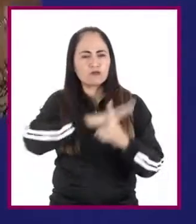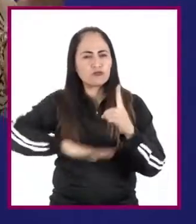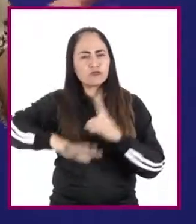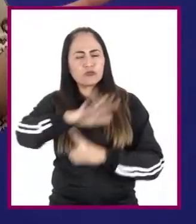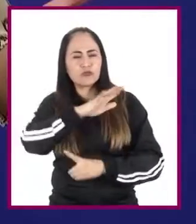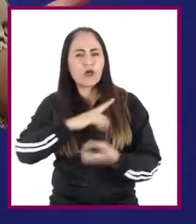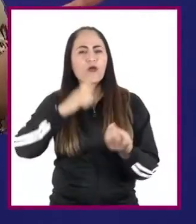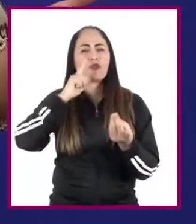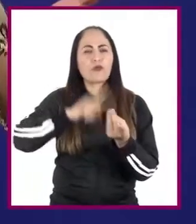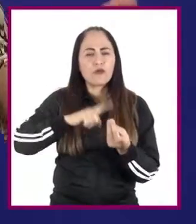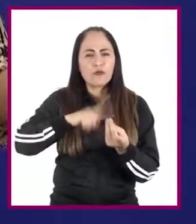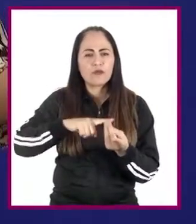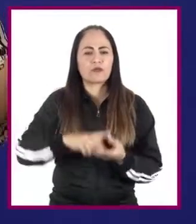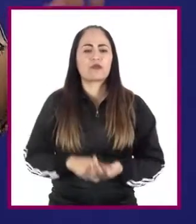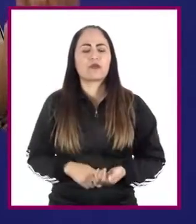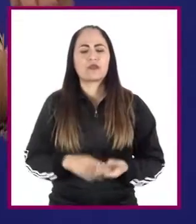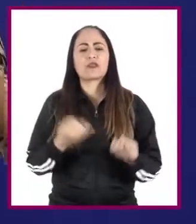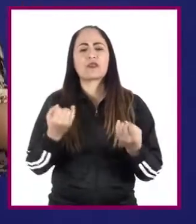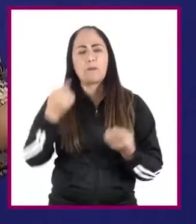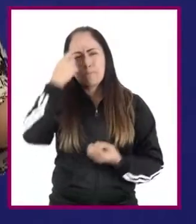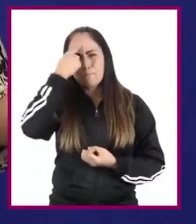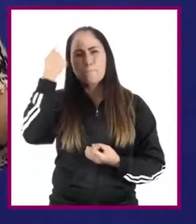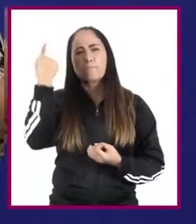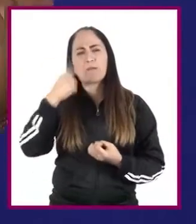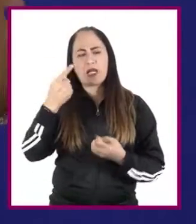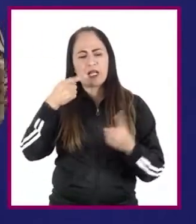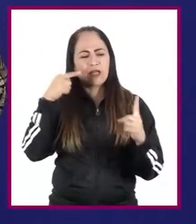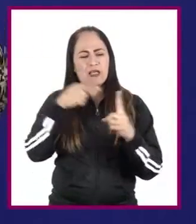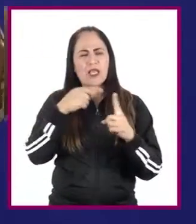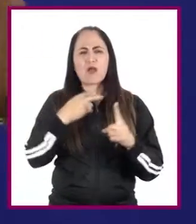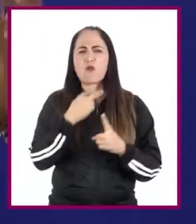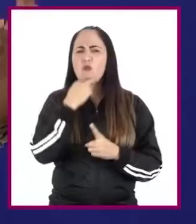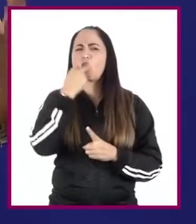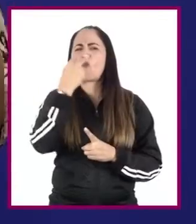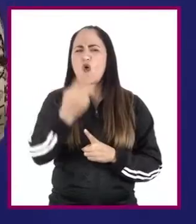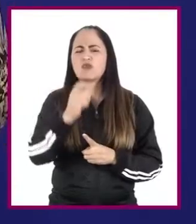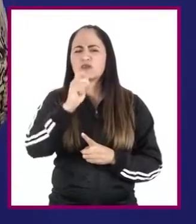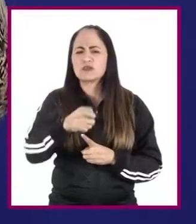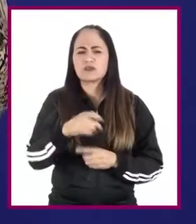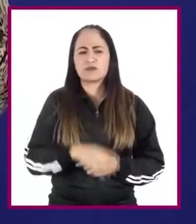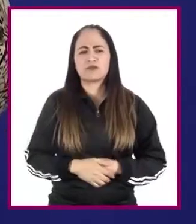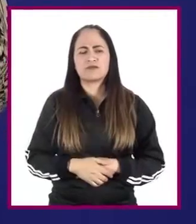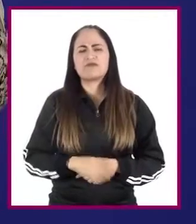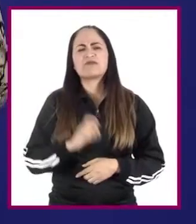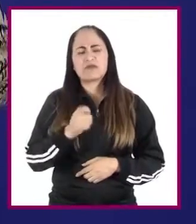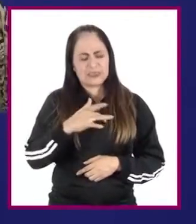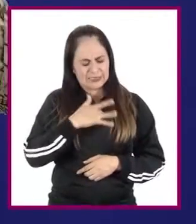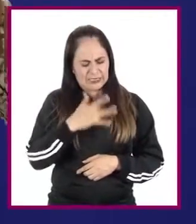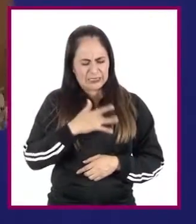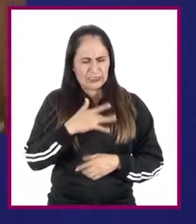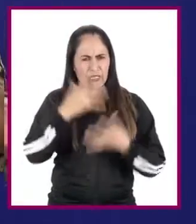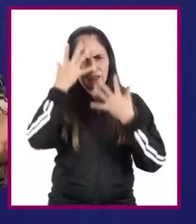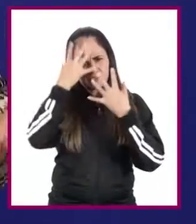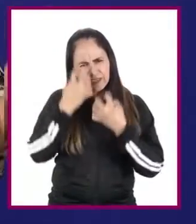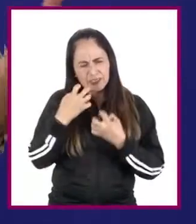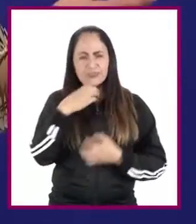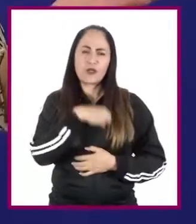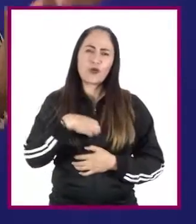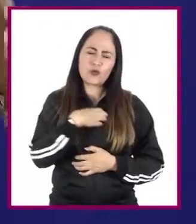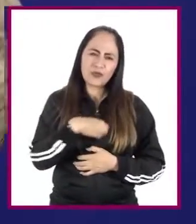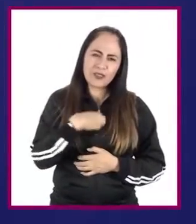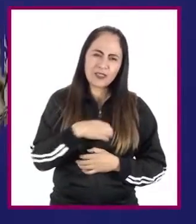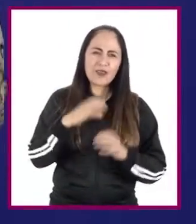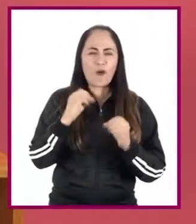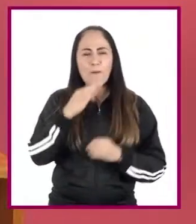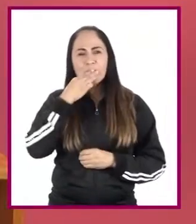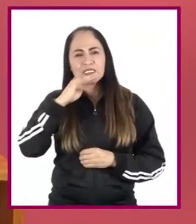presentar y por otro lado, la intención que se da a la voz. Con esto nos referimos al estado de ánimo, lo que desea expresar o